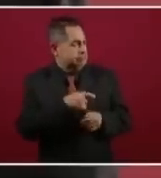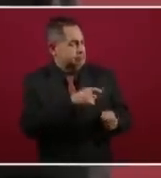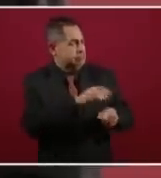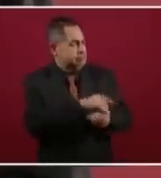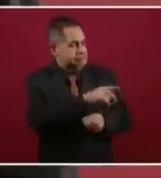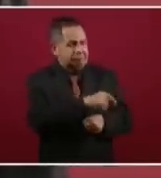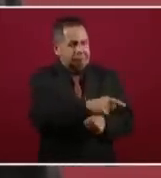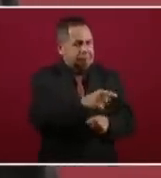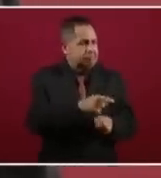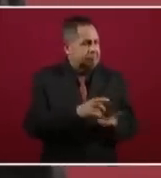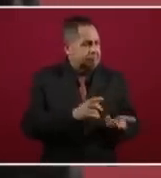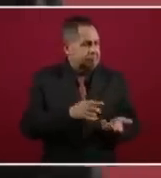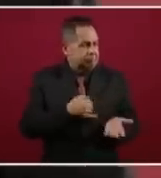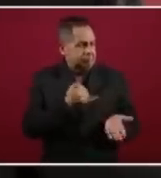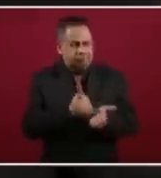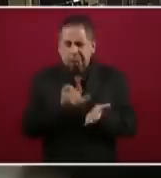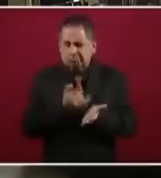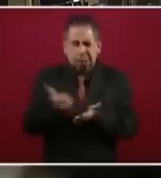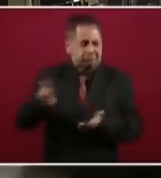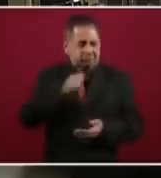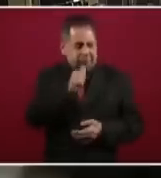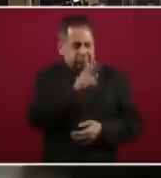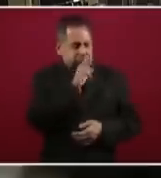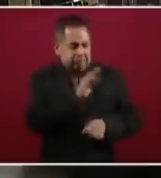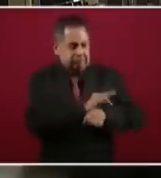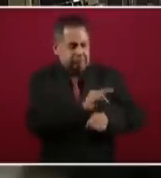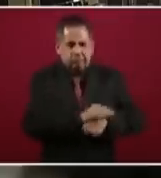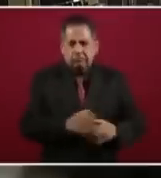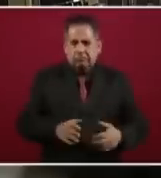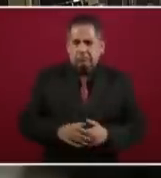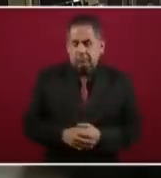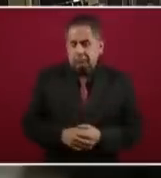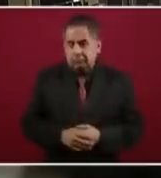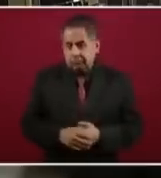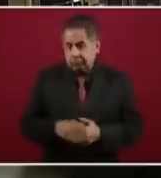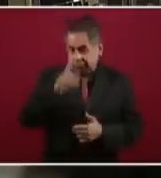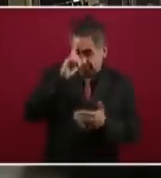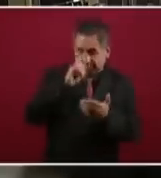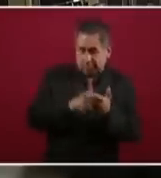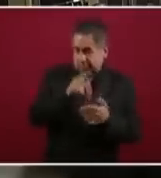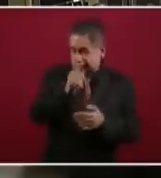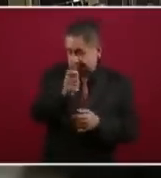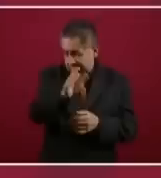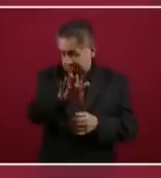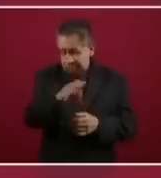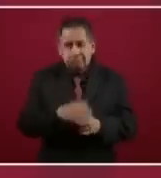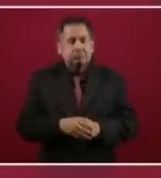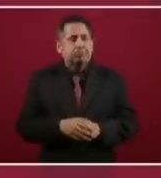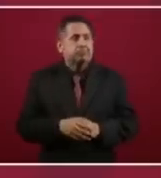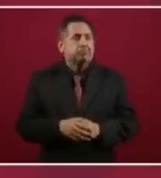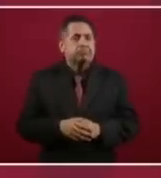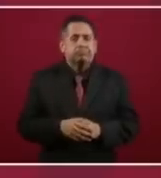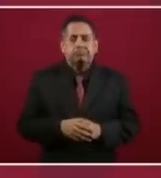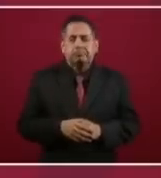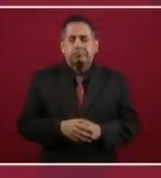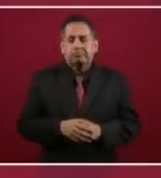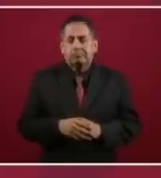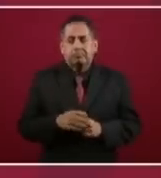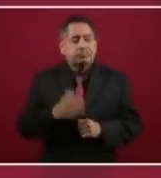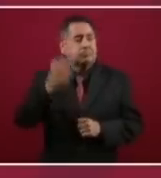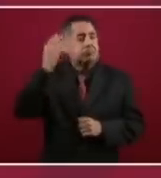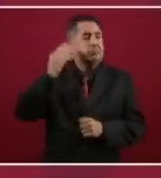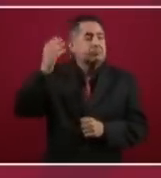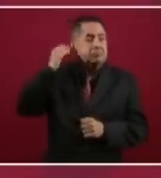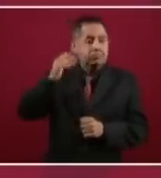¿Ustedes creen que es pura casualidad de que no era delito grave